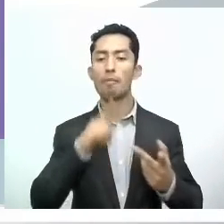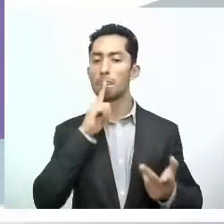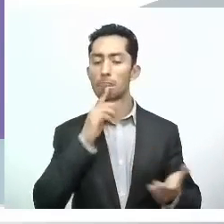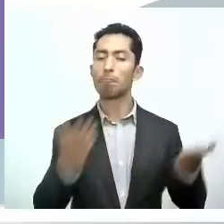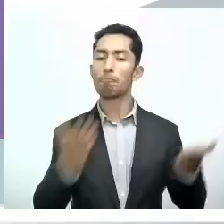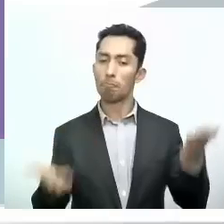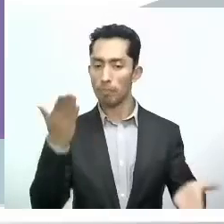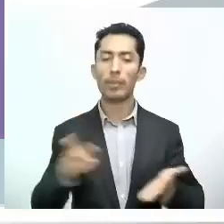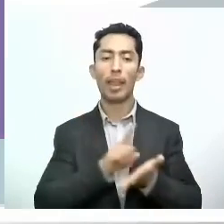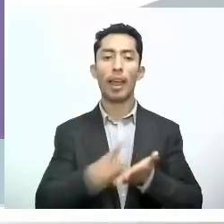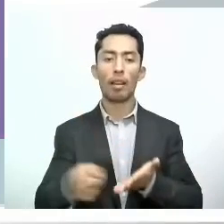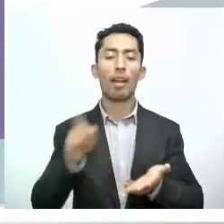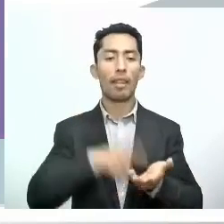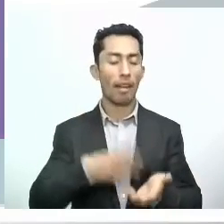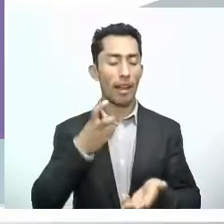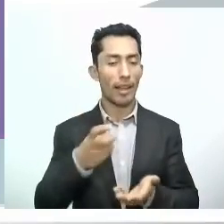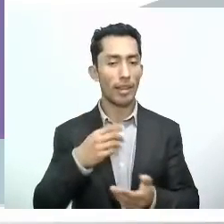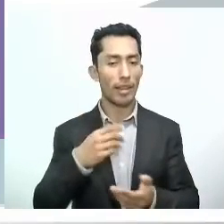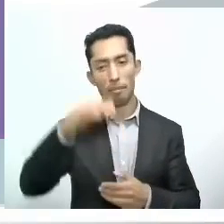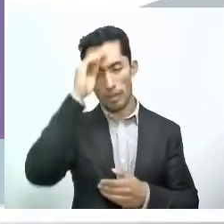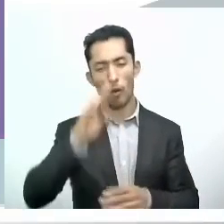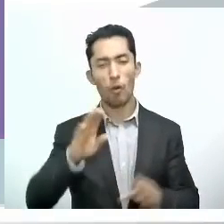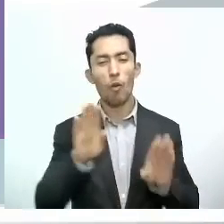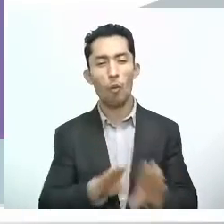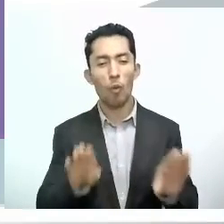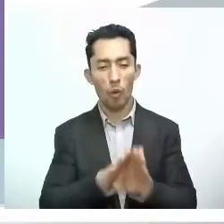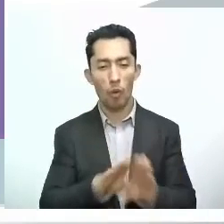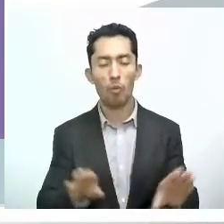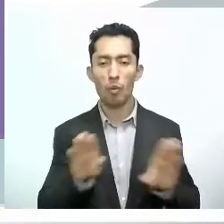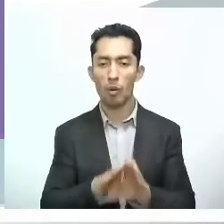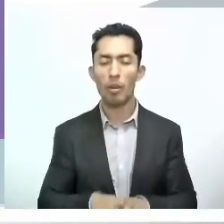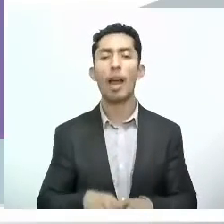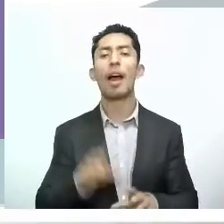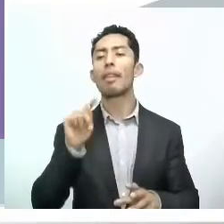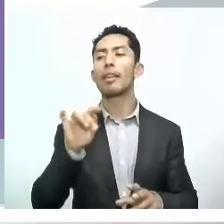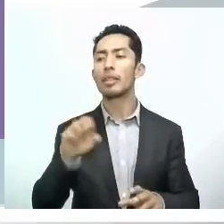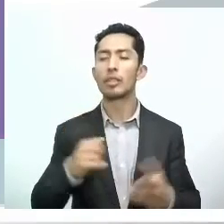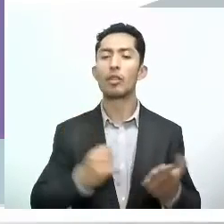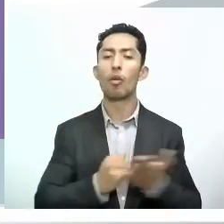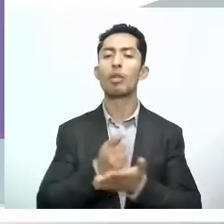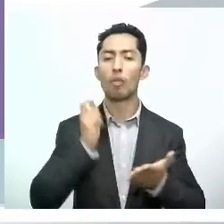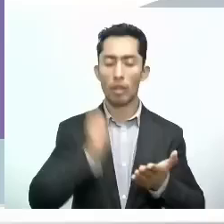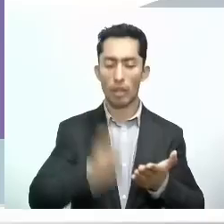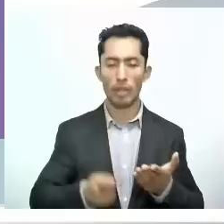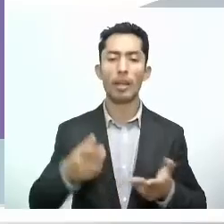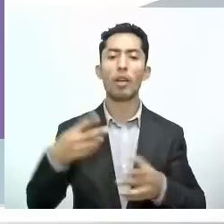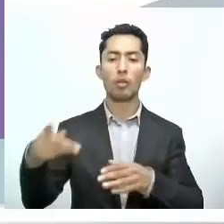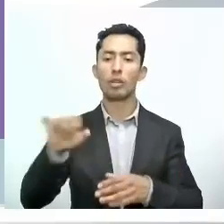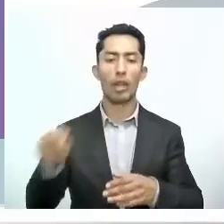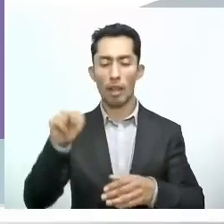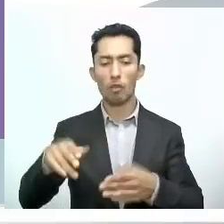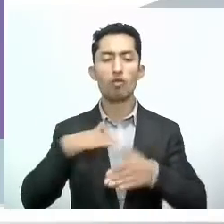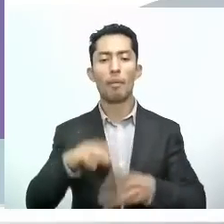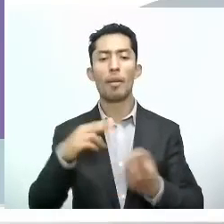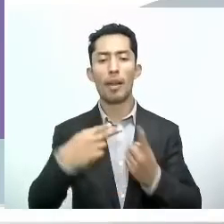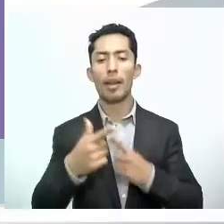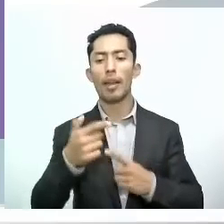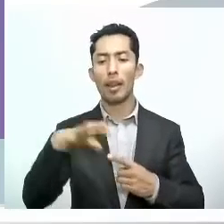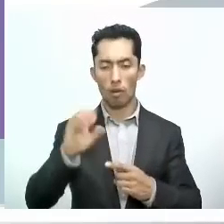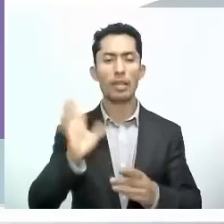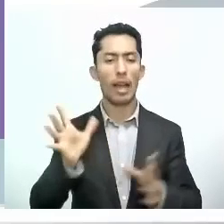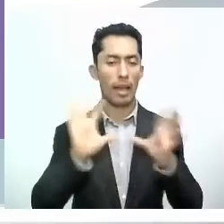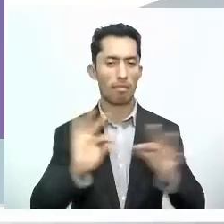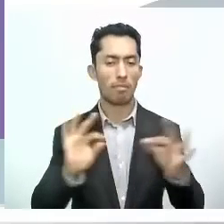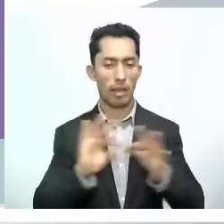derecho, ¿no? Y ahí ya, digamos, todas las tesis y las jurisprudencias de la Suprema sobre género nos han hablado